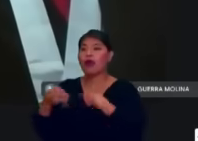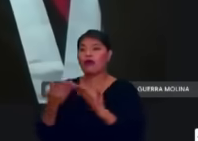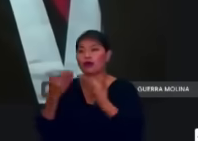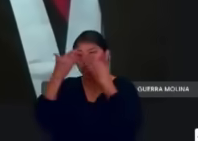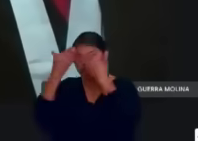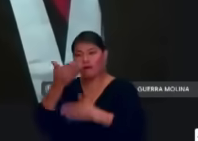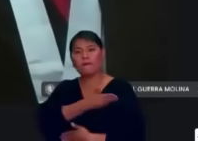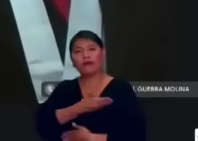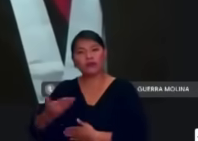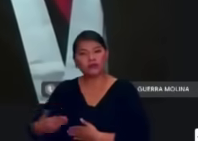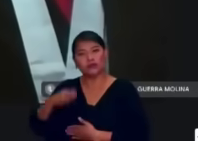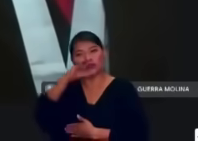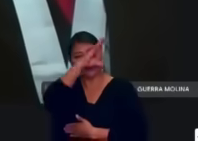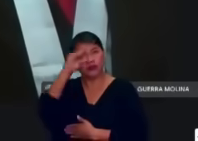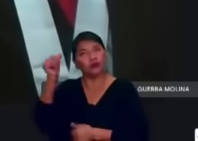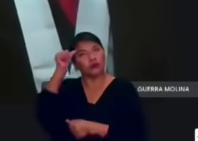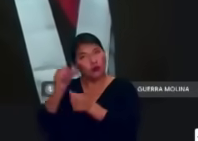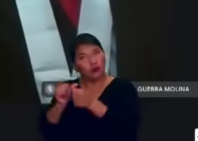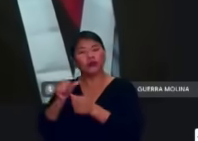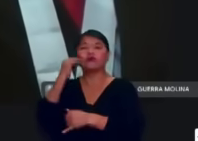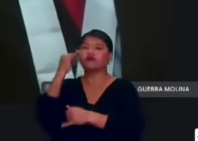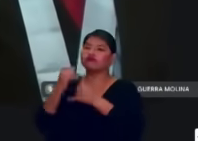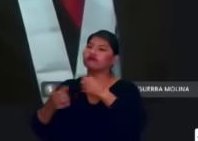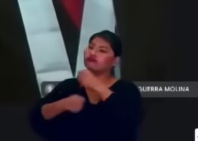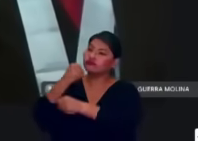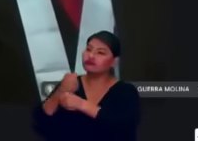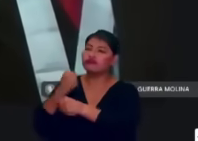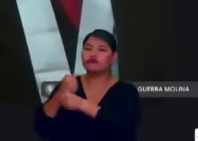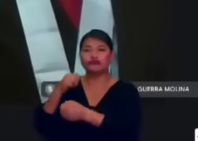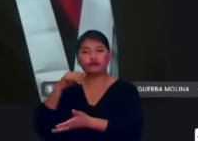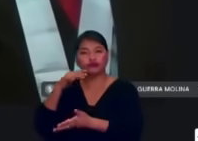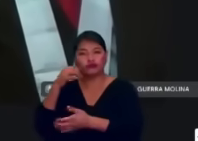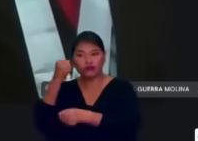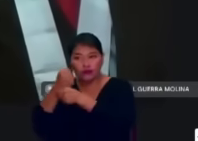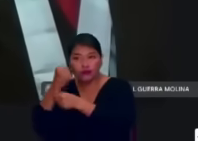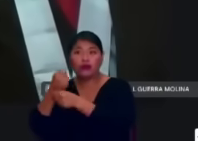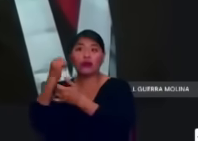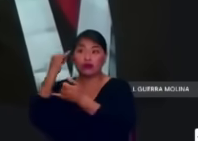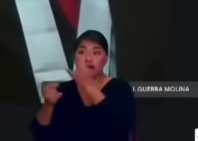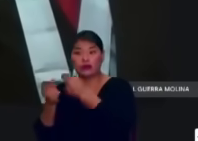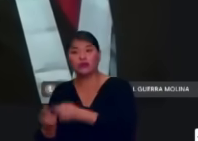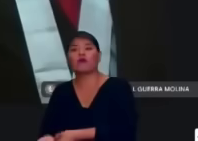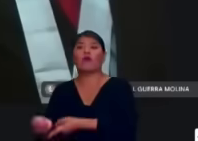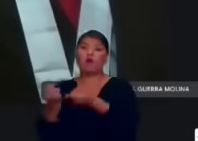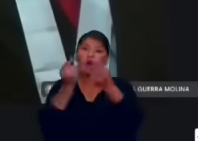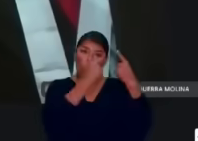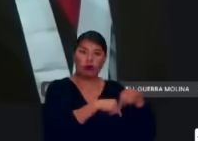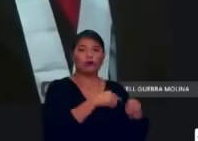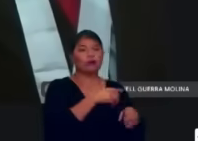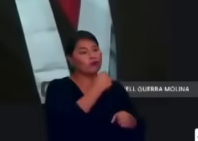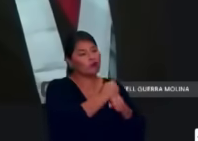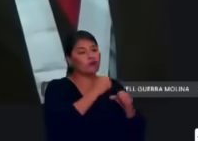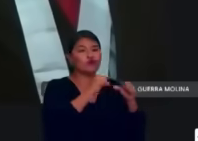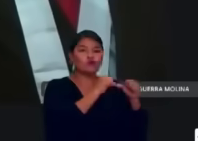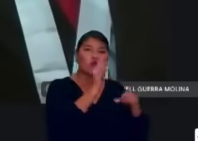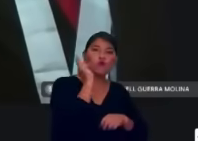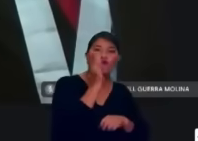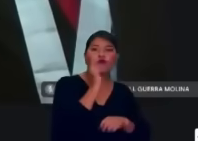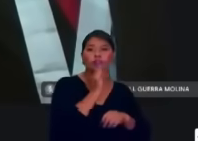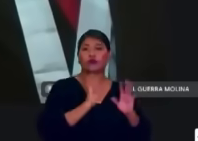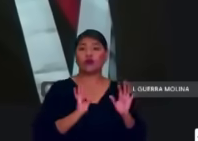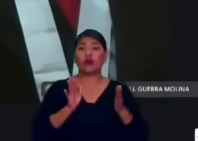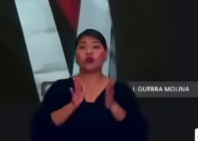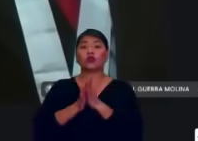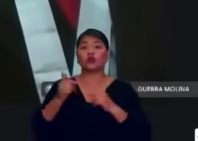luego cumplir mi mandato retornar a mi institución educativa yo no vi a la presidencia de la República como una oportunidad